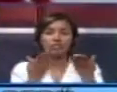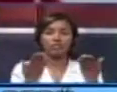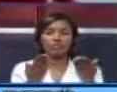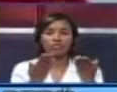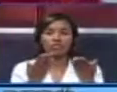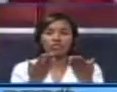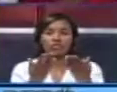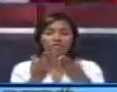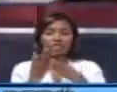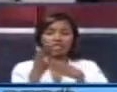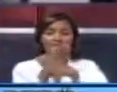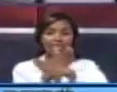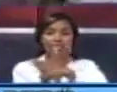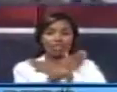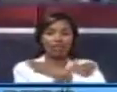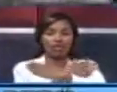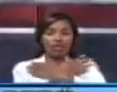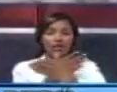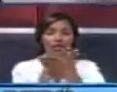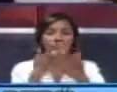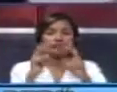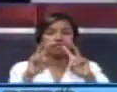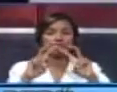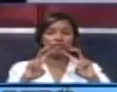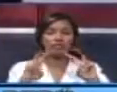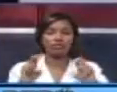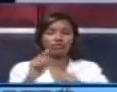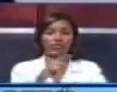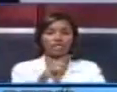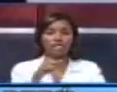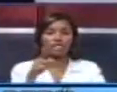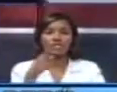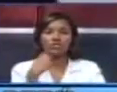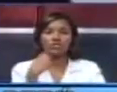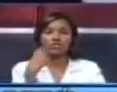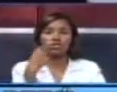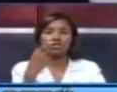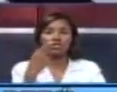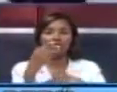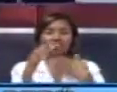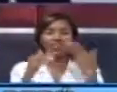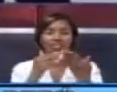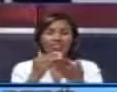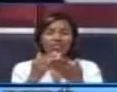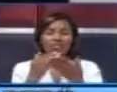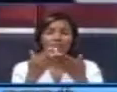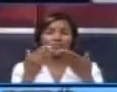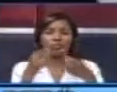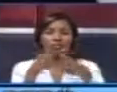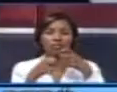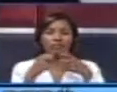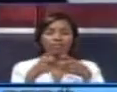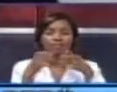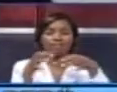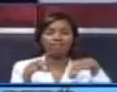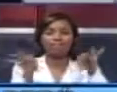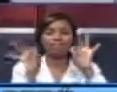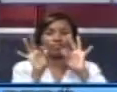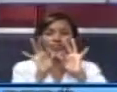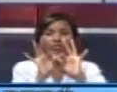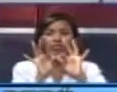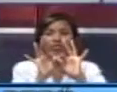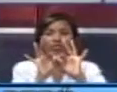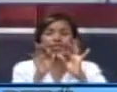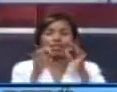hay una serie de diligencias que se han practicado. Ellos sostienen que estas denuncias esperan sean incluidas en